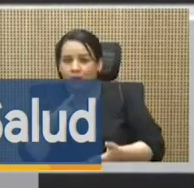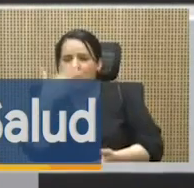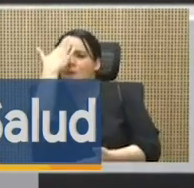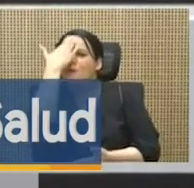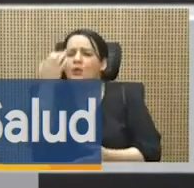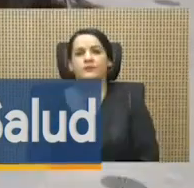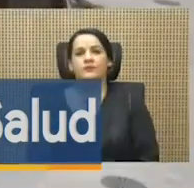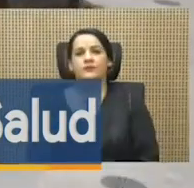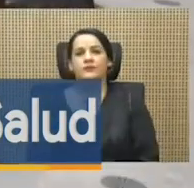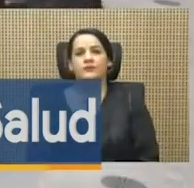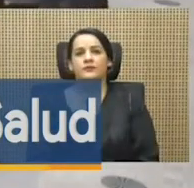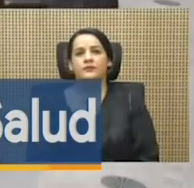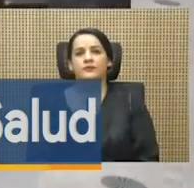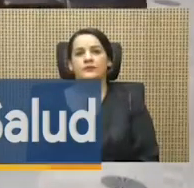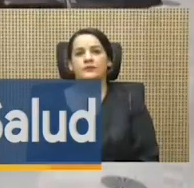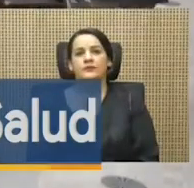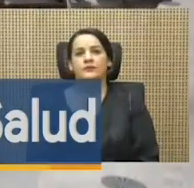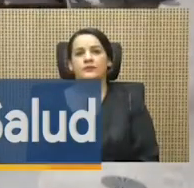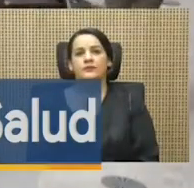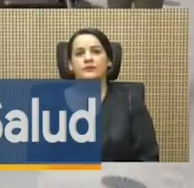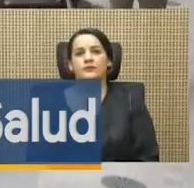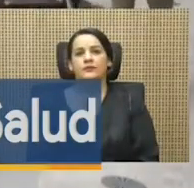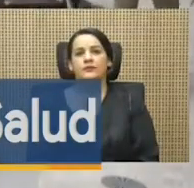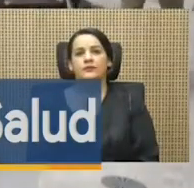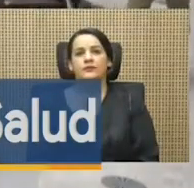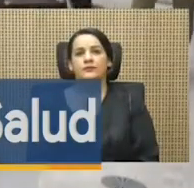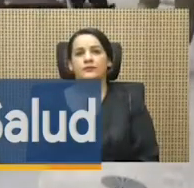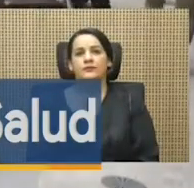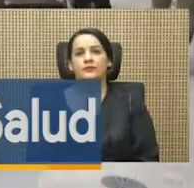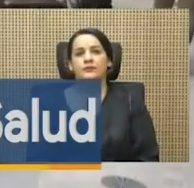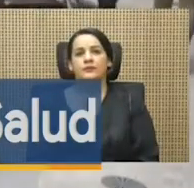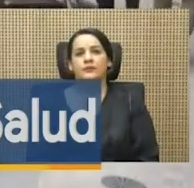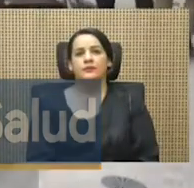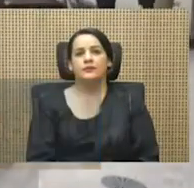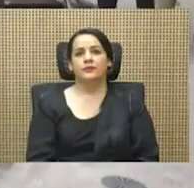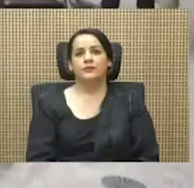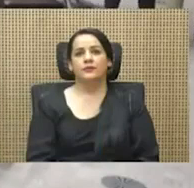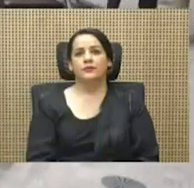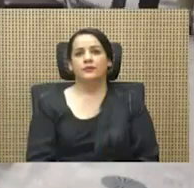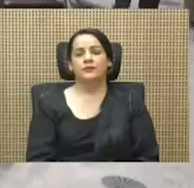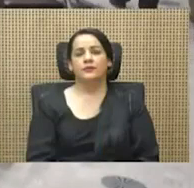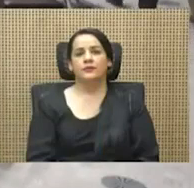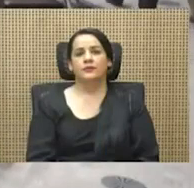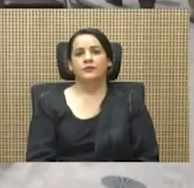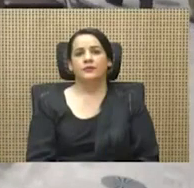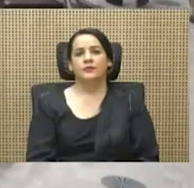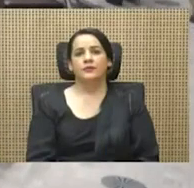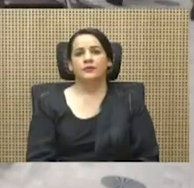medios. Le informó Alfonso Hernández Castro, Noticias Telediario.